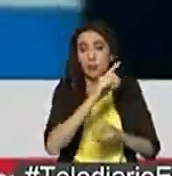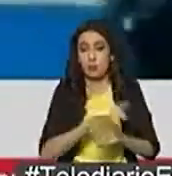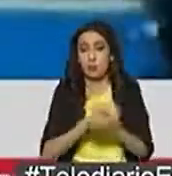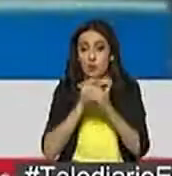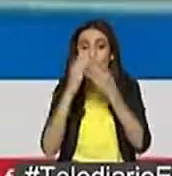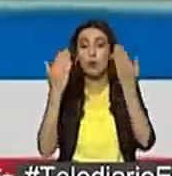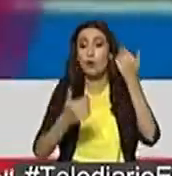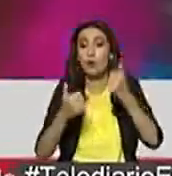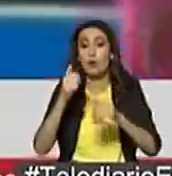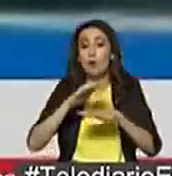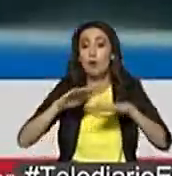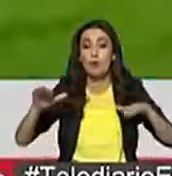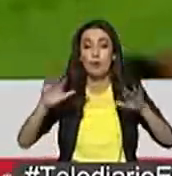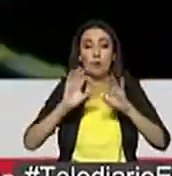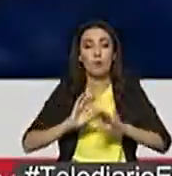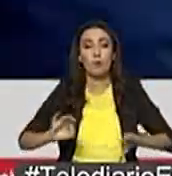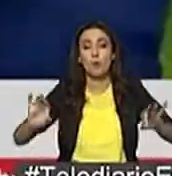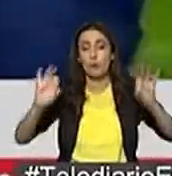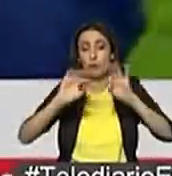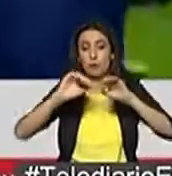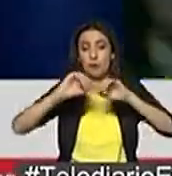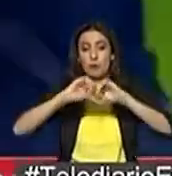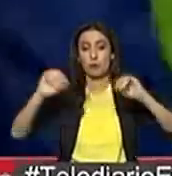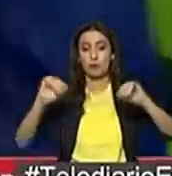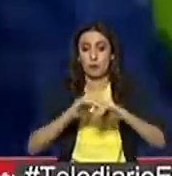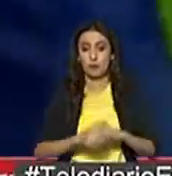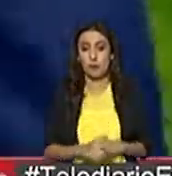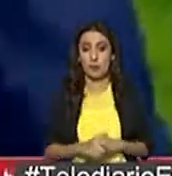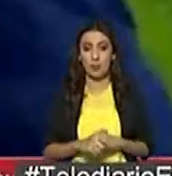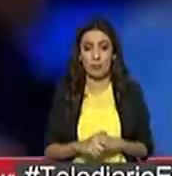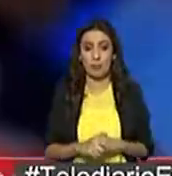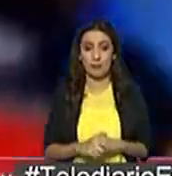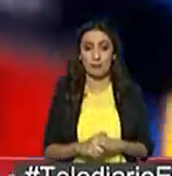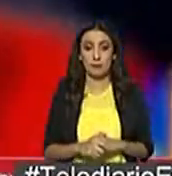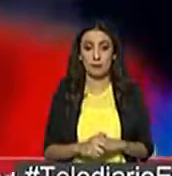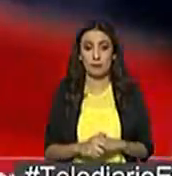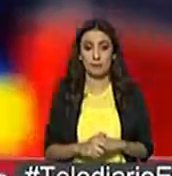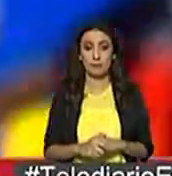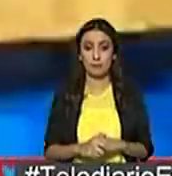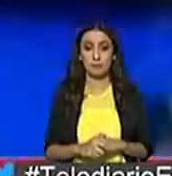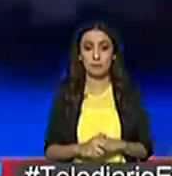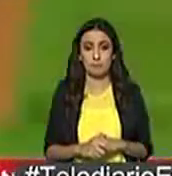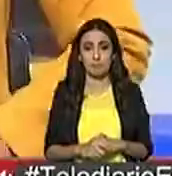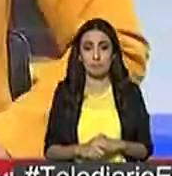que precisamente había vaticinado el presidente Moreno. Alex Llanos, Medios Públicos.